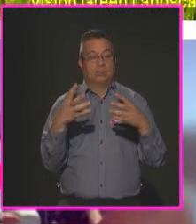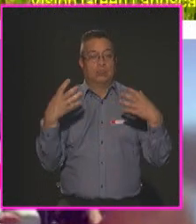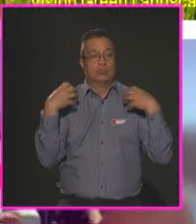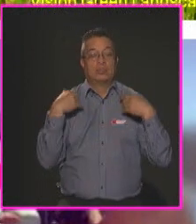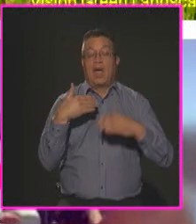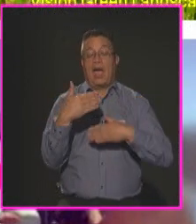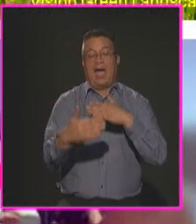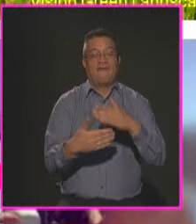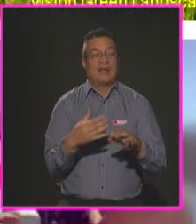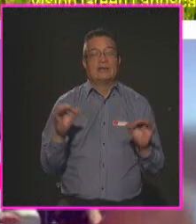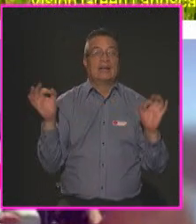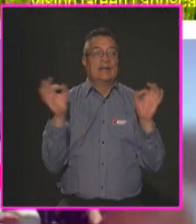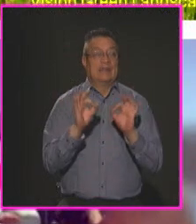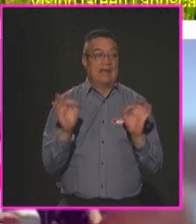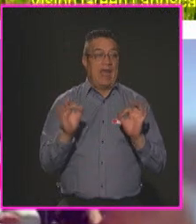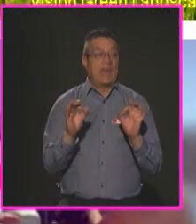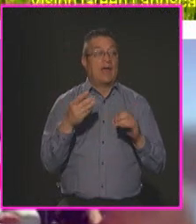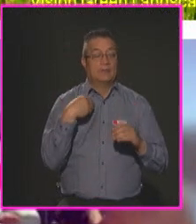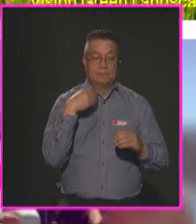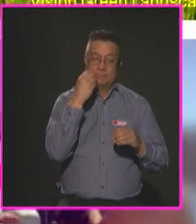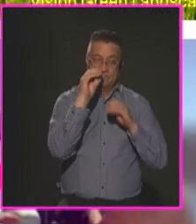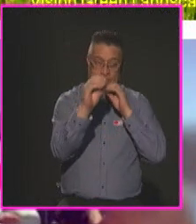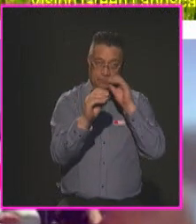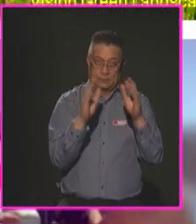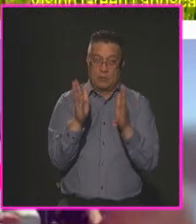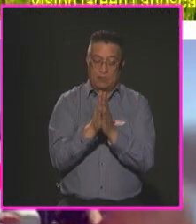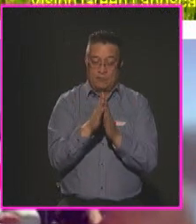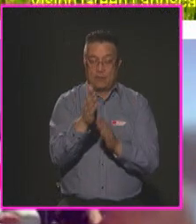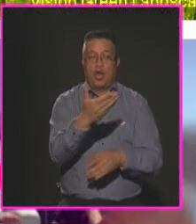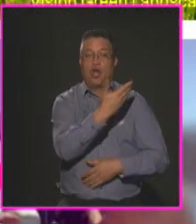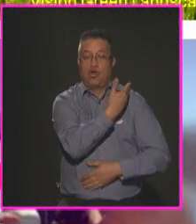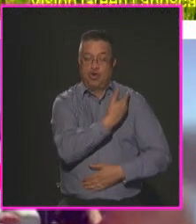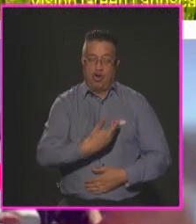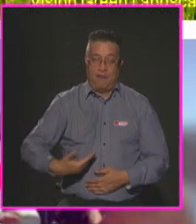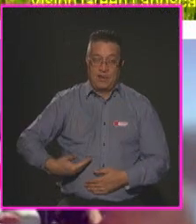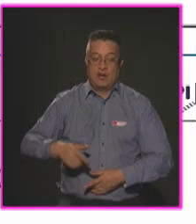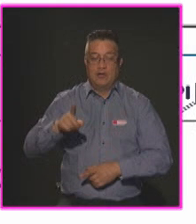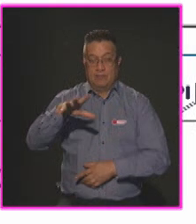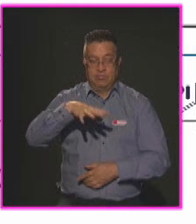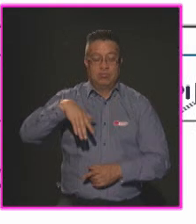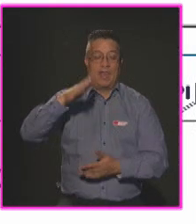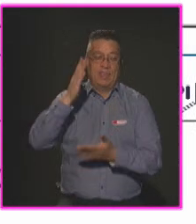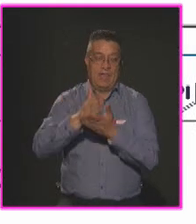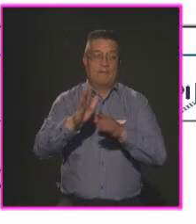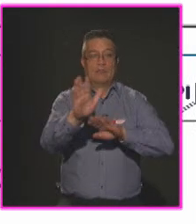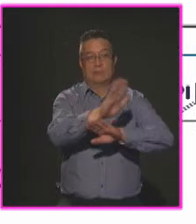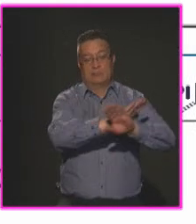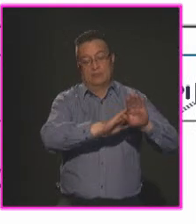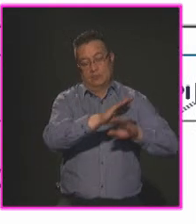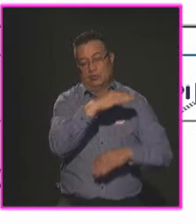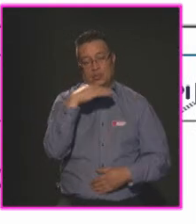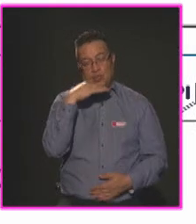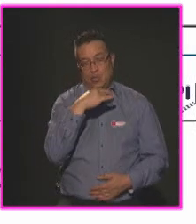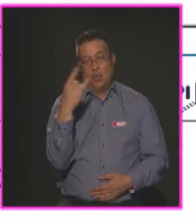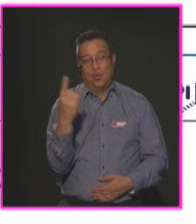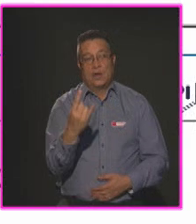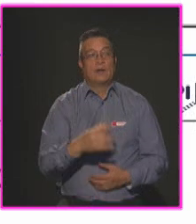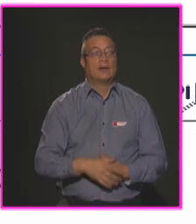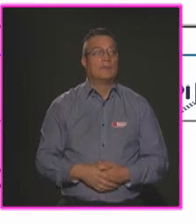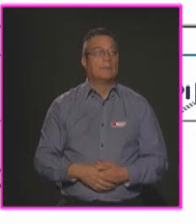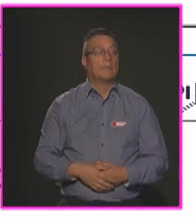se ha avanzado nada, por lo tanto el llamado obviamente es que el gobierno agilice esto porque hay que protegerlo urgentemente.